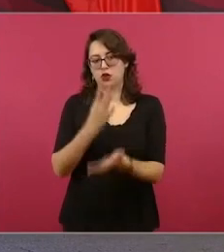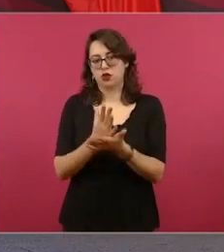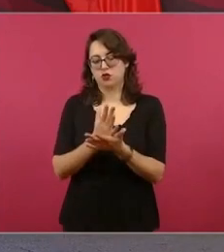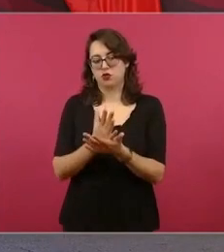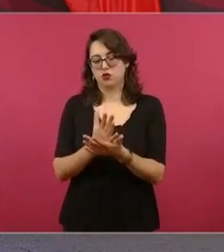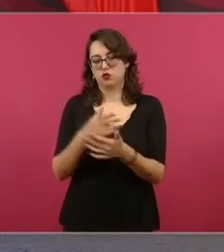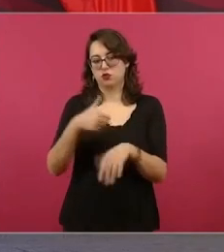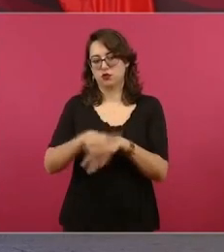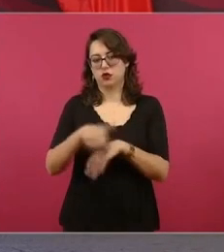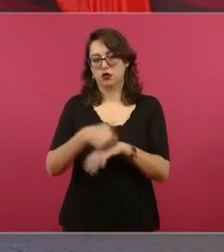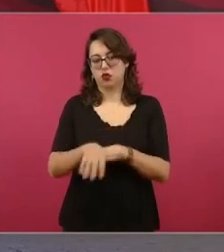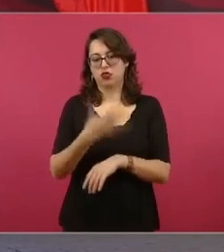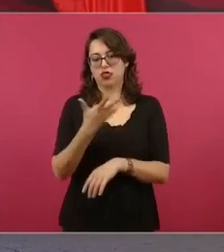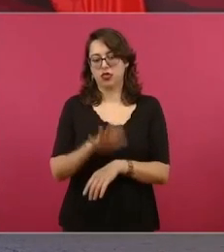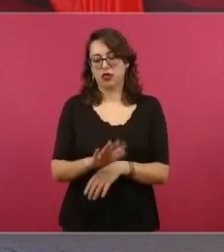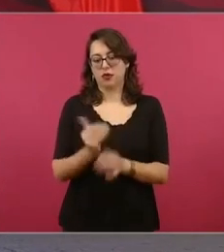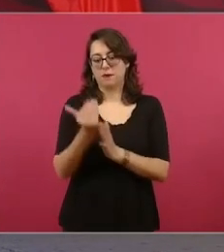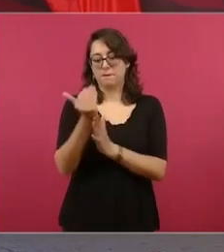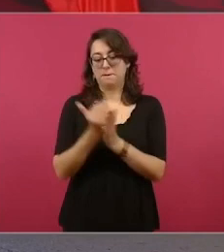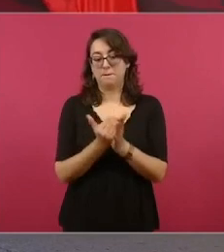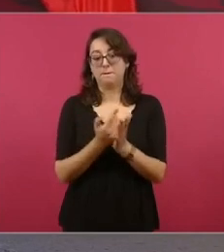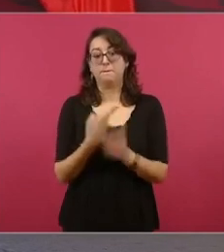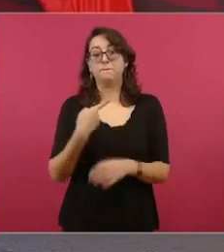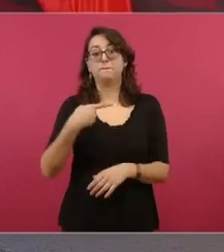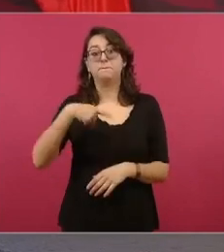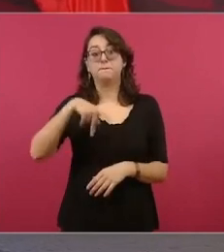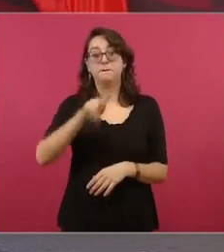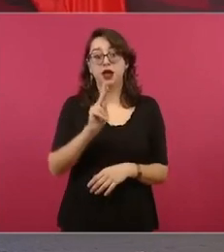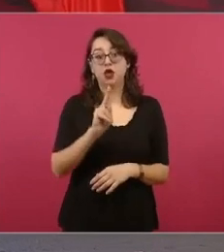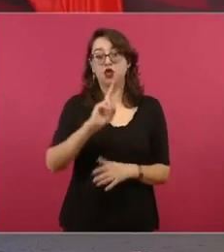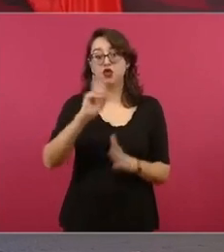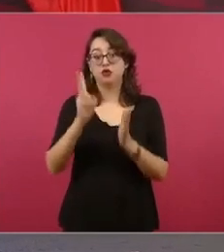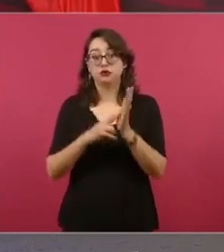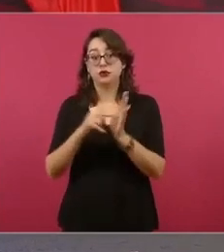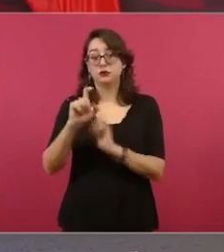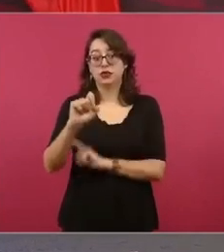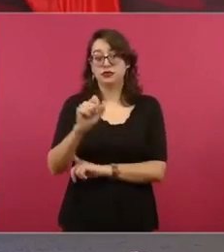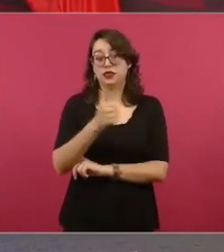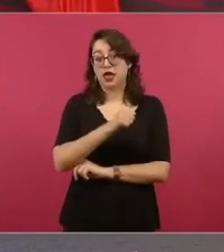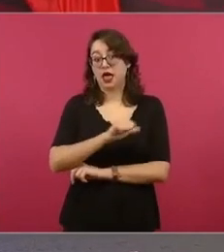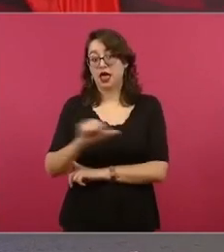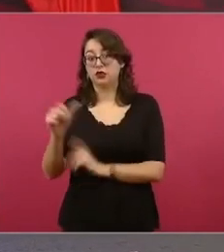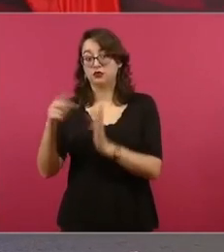Pero ya de 20 a 22 vuelve